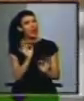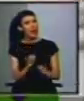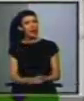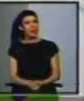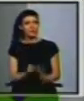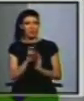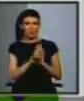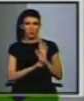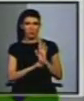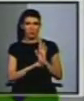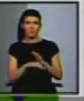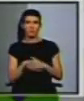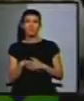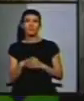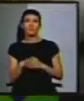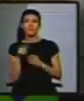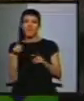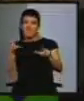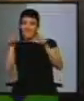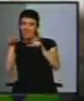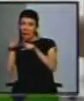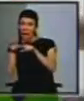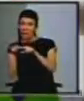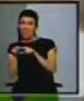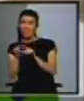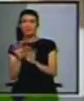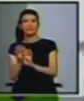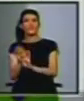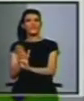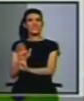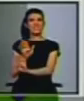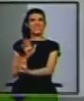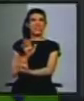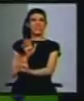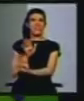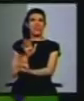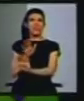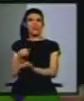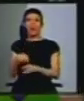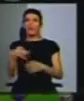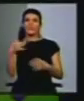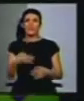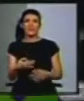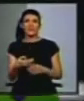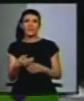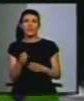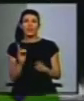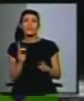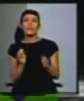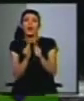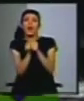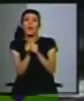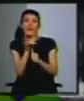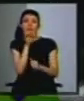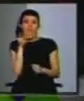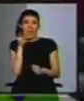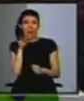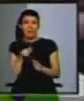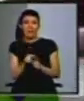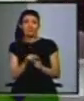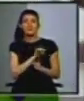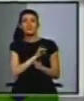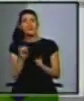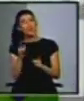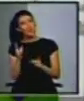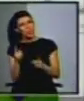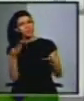La provincia de Arauco, una cosa... Esta imagen marcó un distanciamiento que ahora se volvió definitivo. En campaña con Parisi primero y las convergencias con el programa